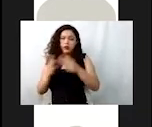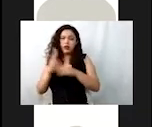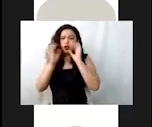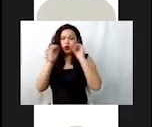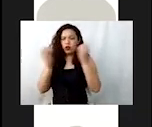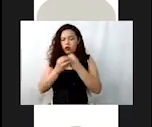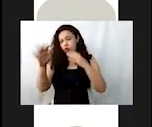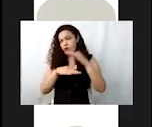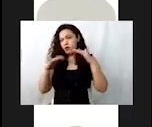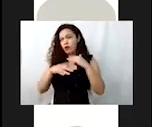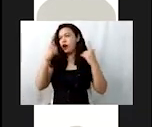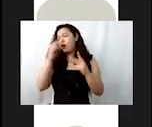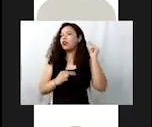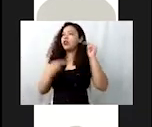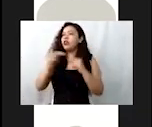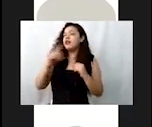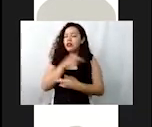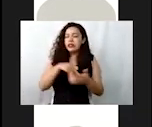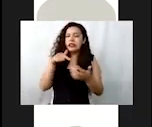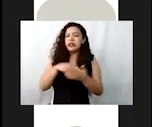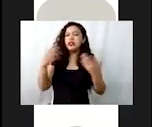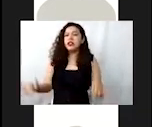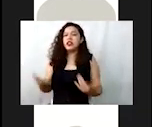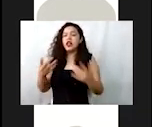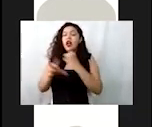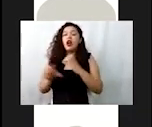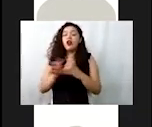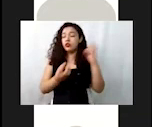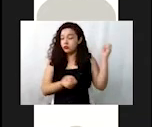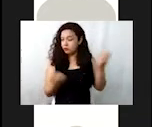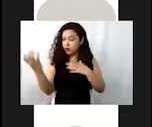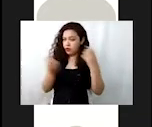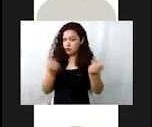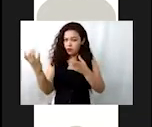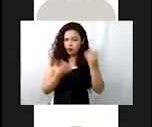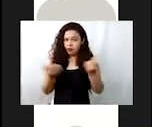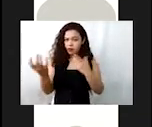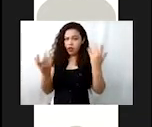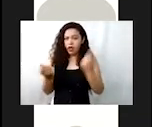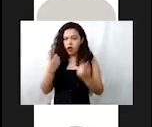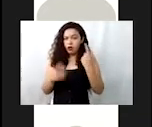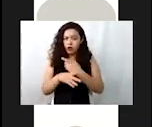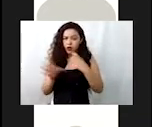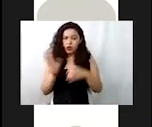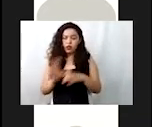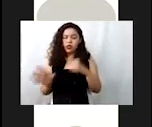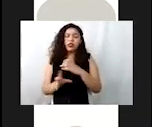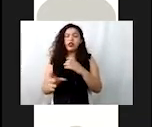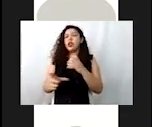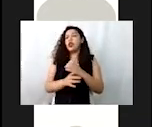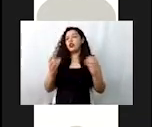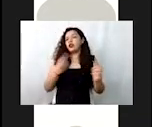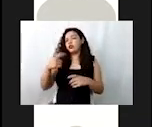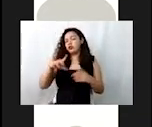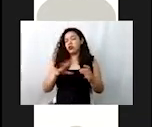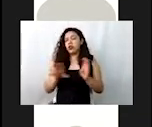o trabajando en el nivel muy local estén enviando insumos, al menos perspectivas de cómo están las cosas en sus